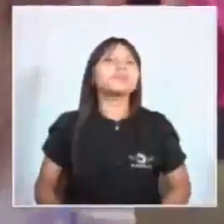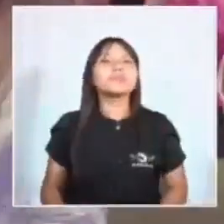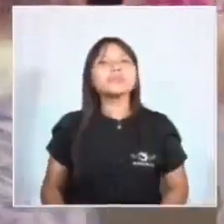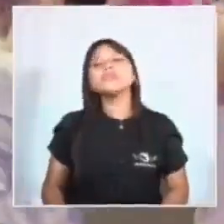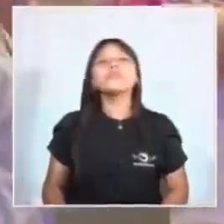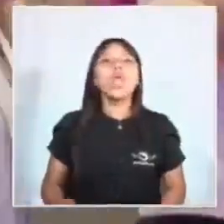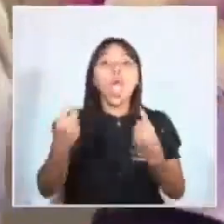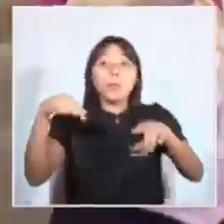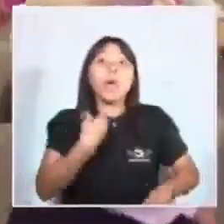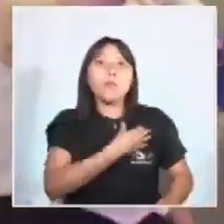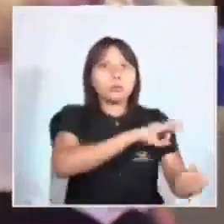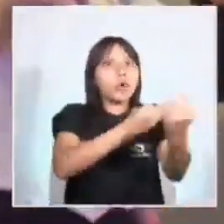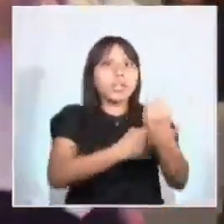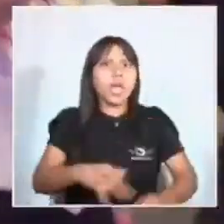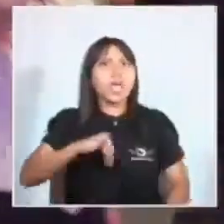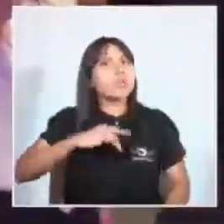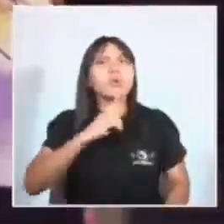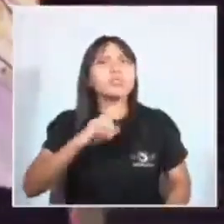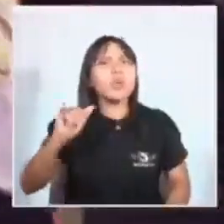Vamos fuerte: soy la hija del dueño.